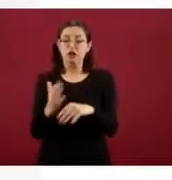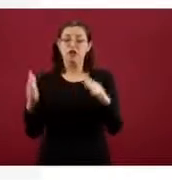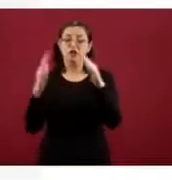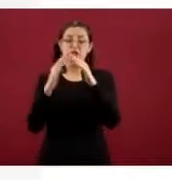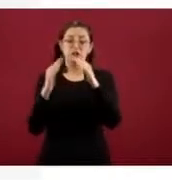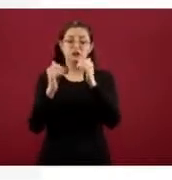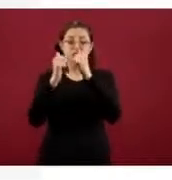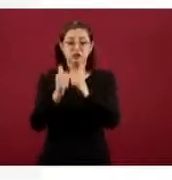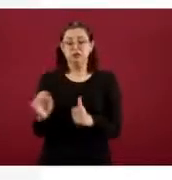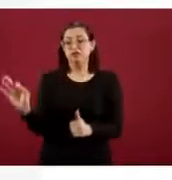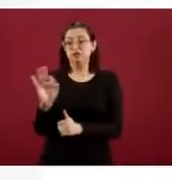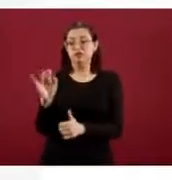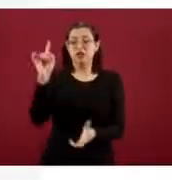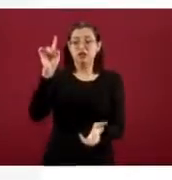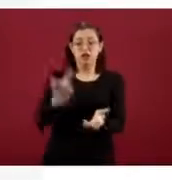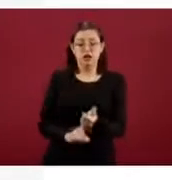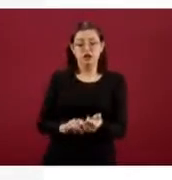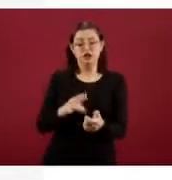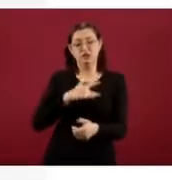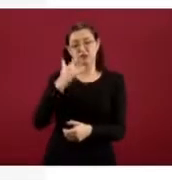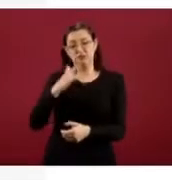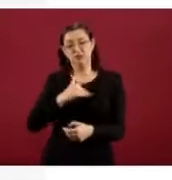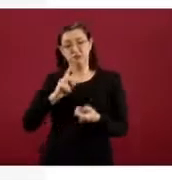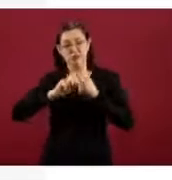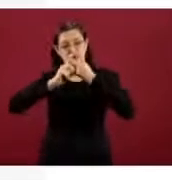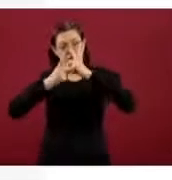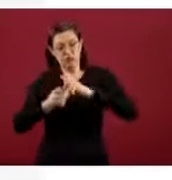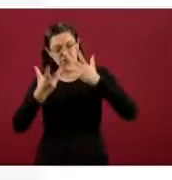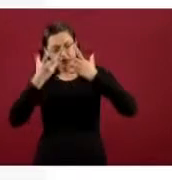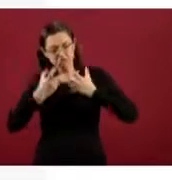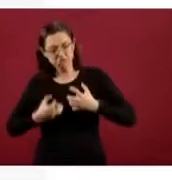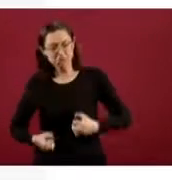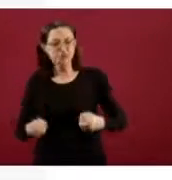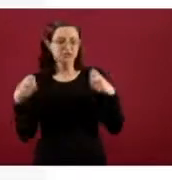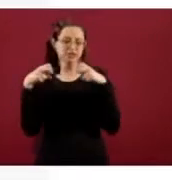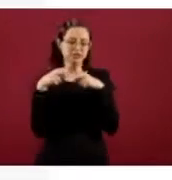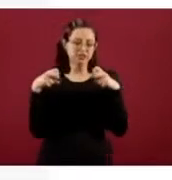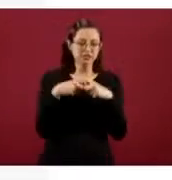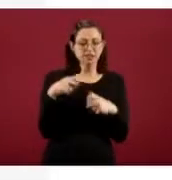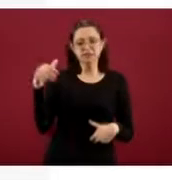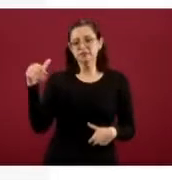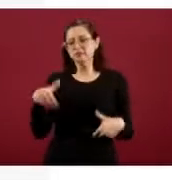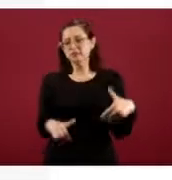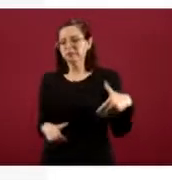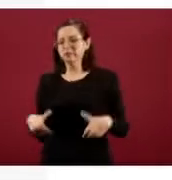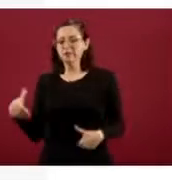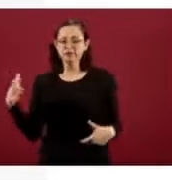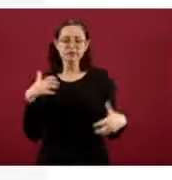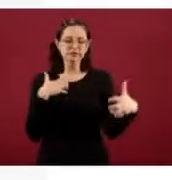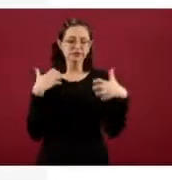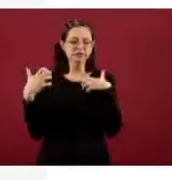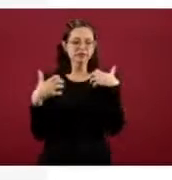estar viviendo algún tipo de depresión, ansiedad, molestia,